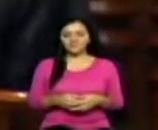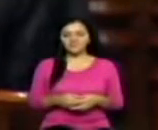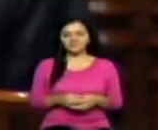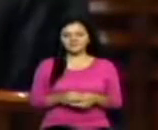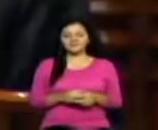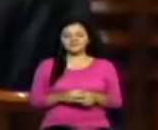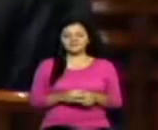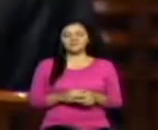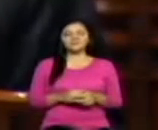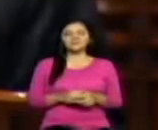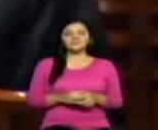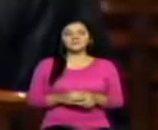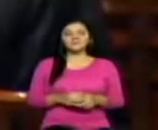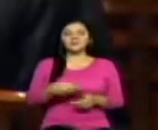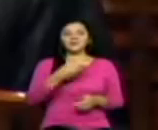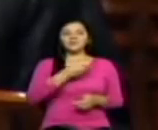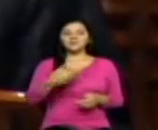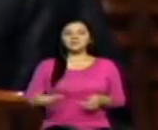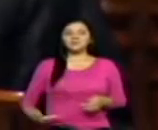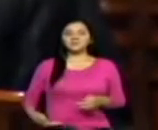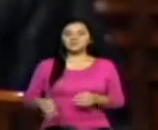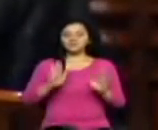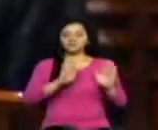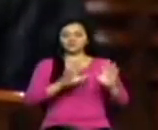Señora presidenta del Congreso,